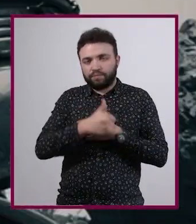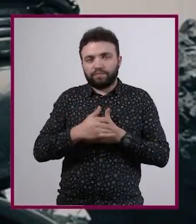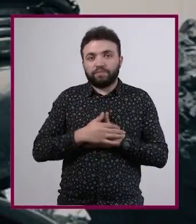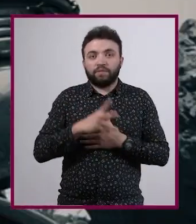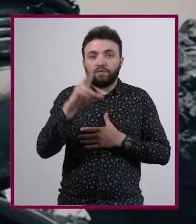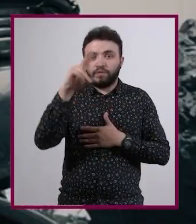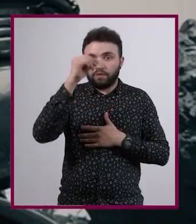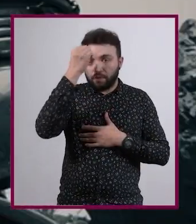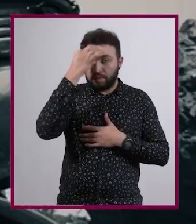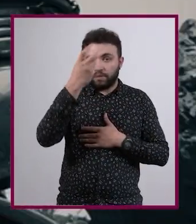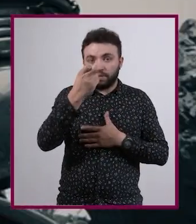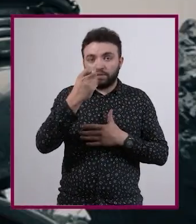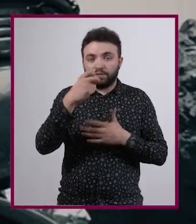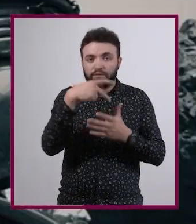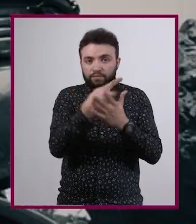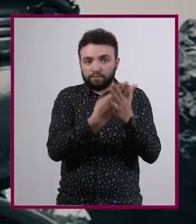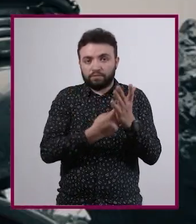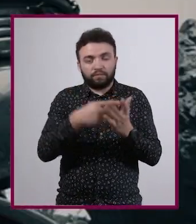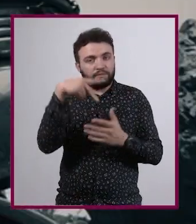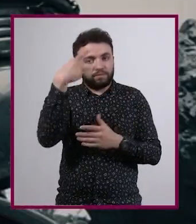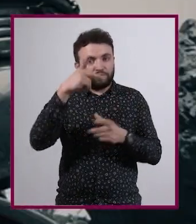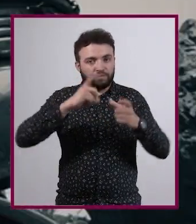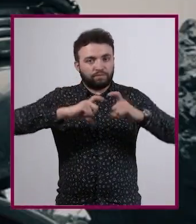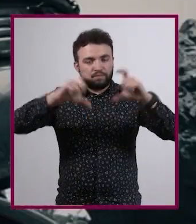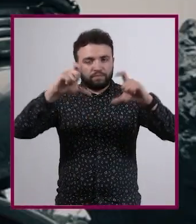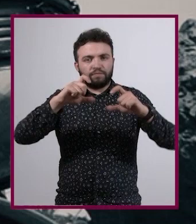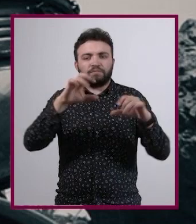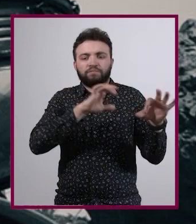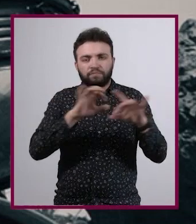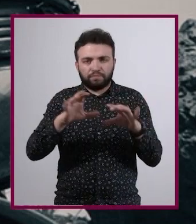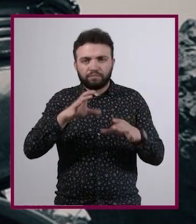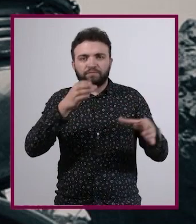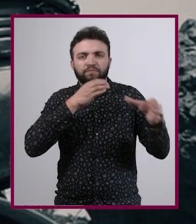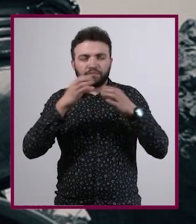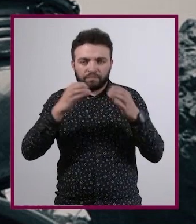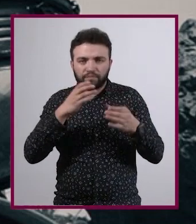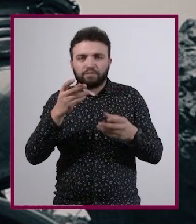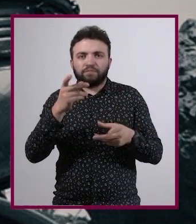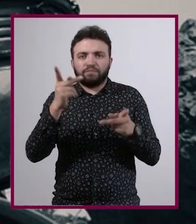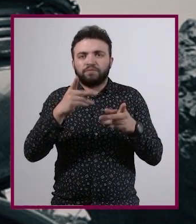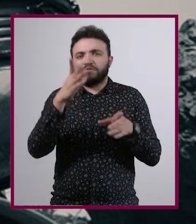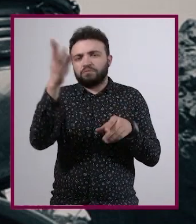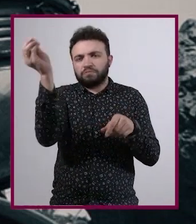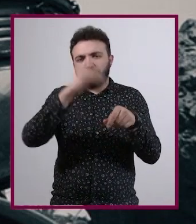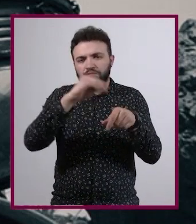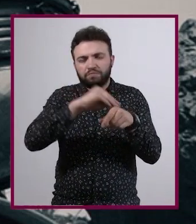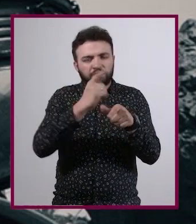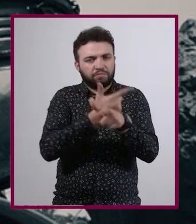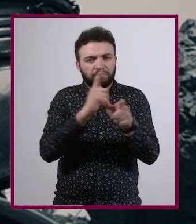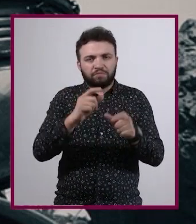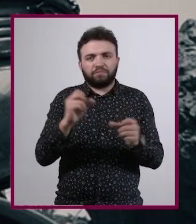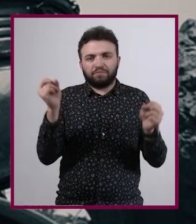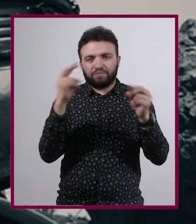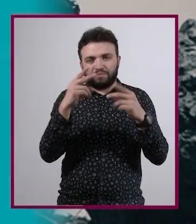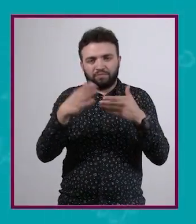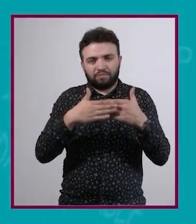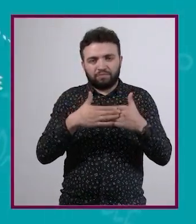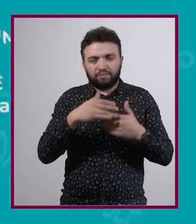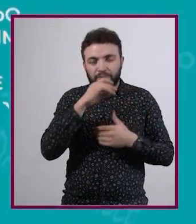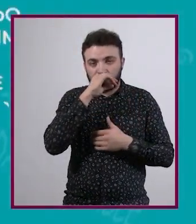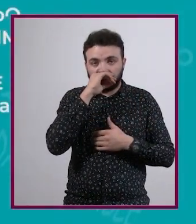No olviden que este programa es de ustedes. Escríbanos, comenten, participen, visítenos y hagan sus aportaciones. Nos vemos muy pronto.